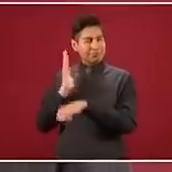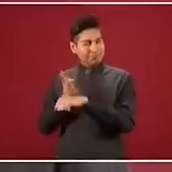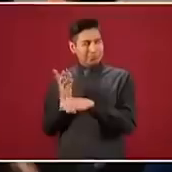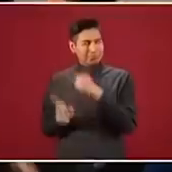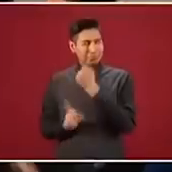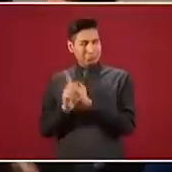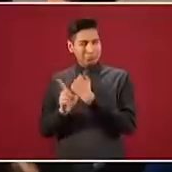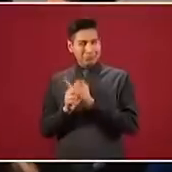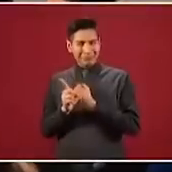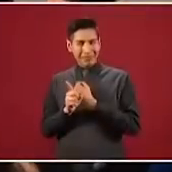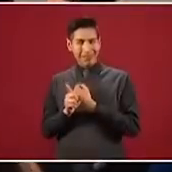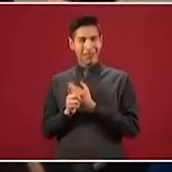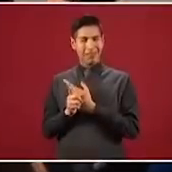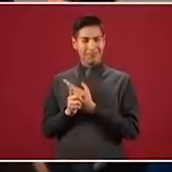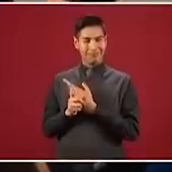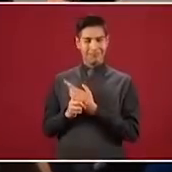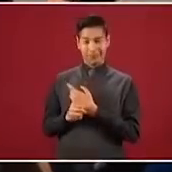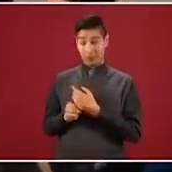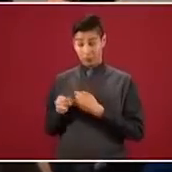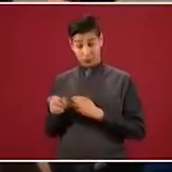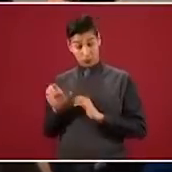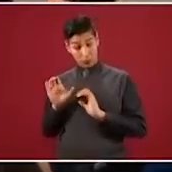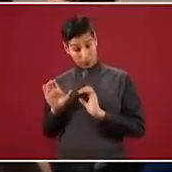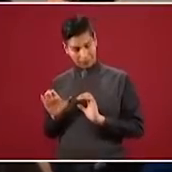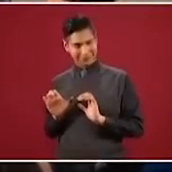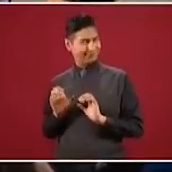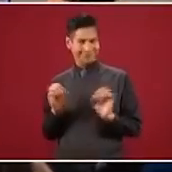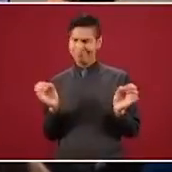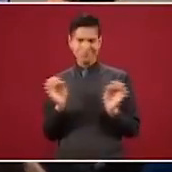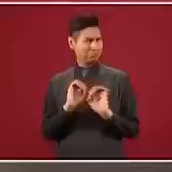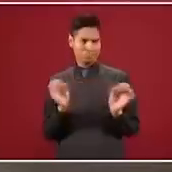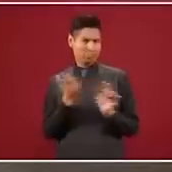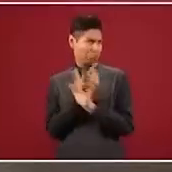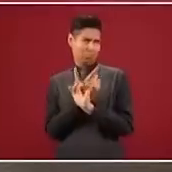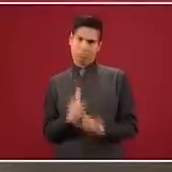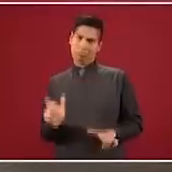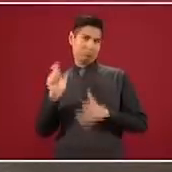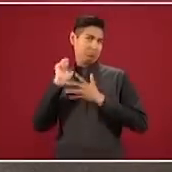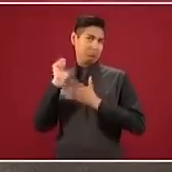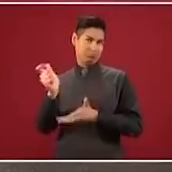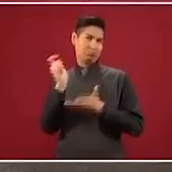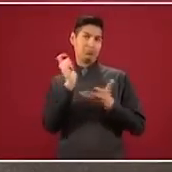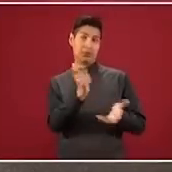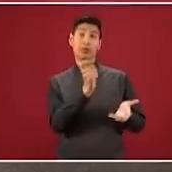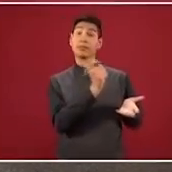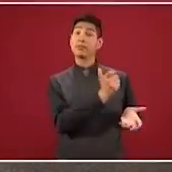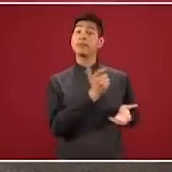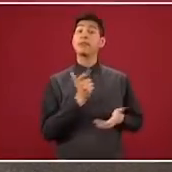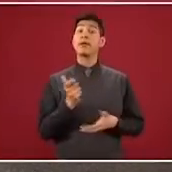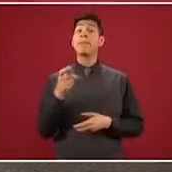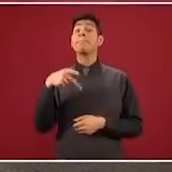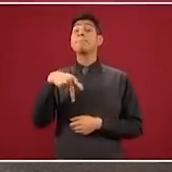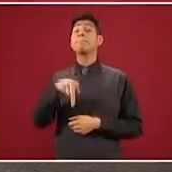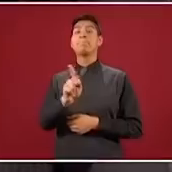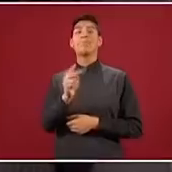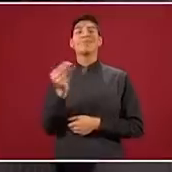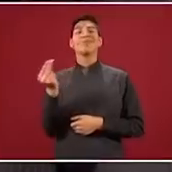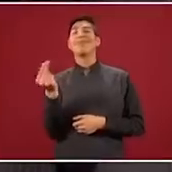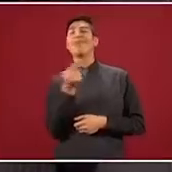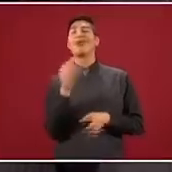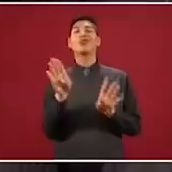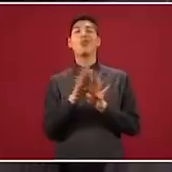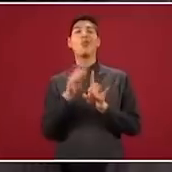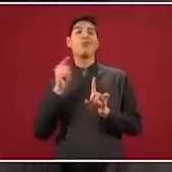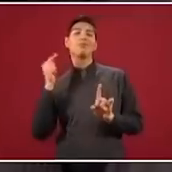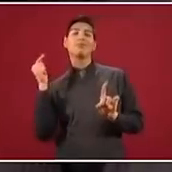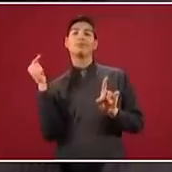problema. Lo que queremos es que se orienten bien los fondos